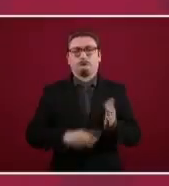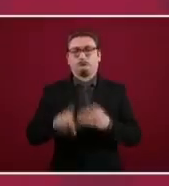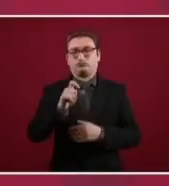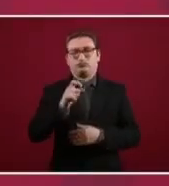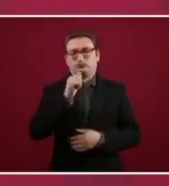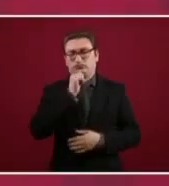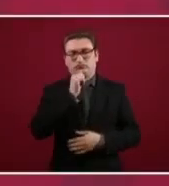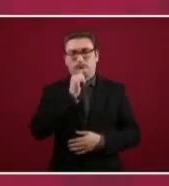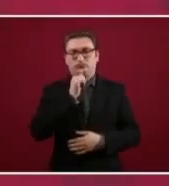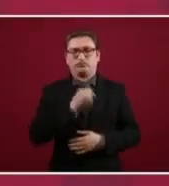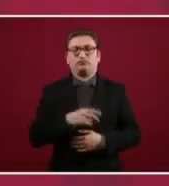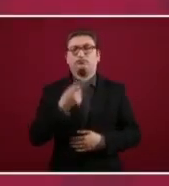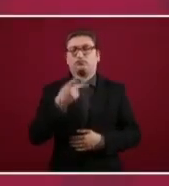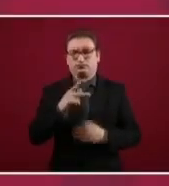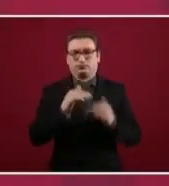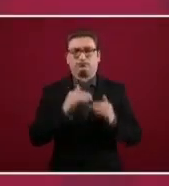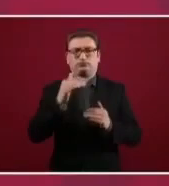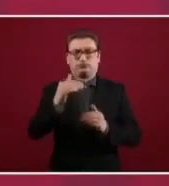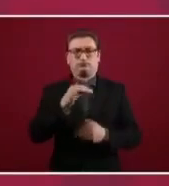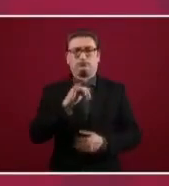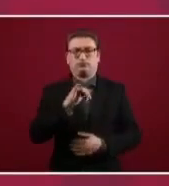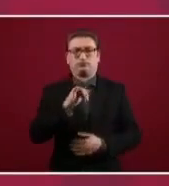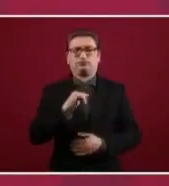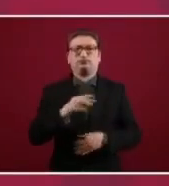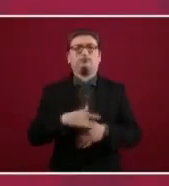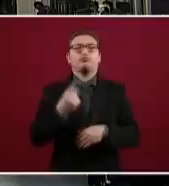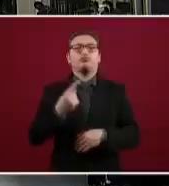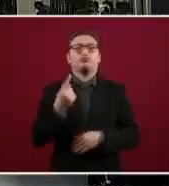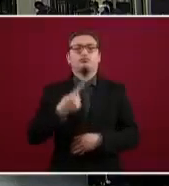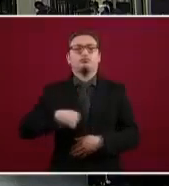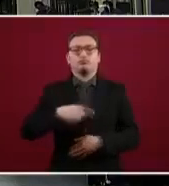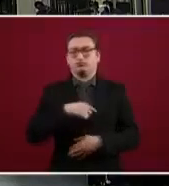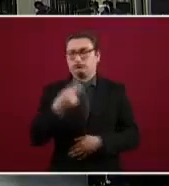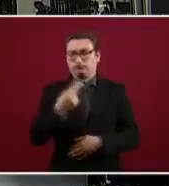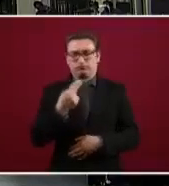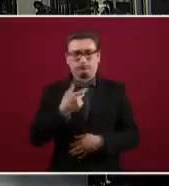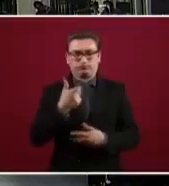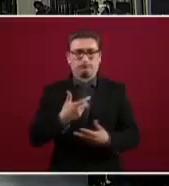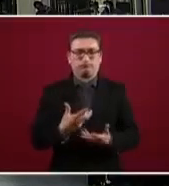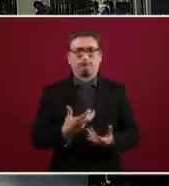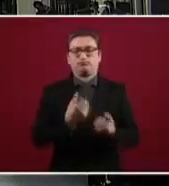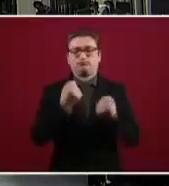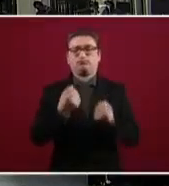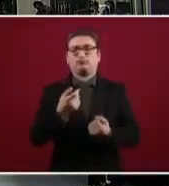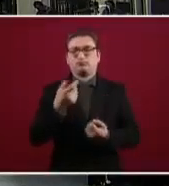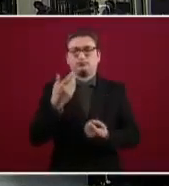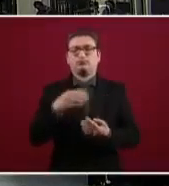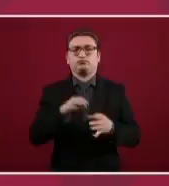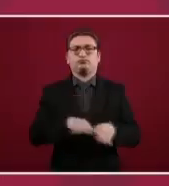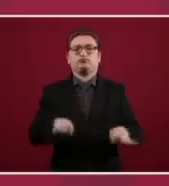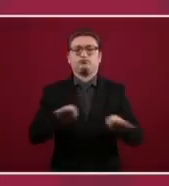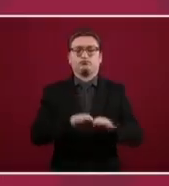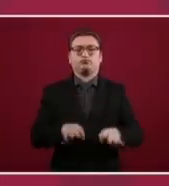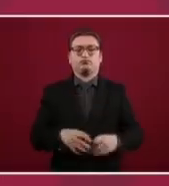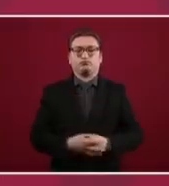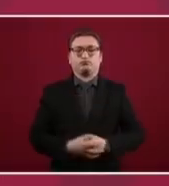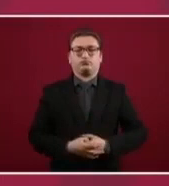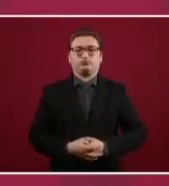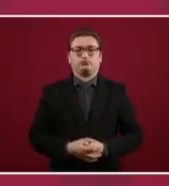pero también va a haber aumento porque necesitamos recuperar lo que ha perdido